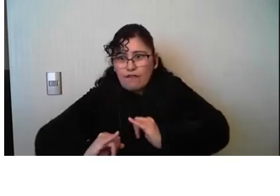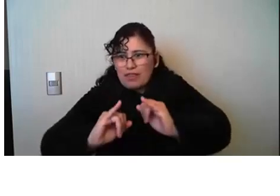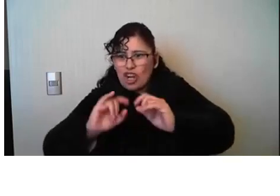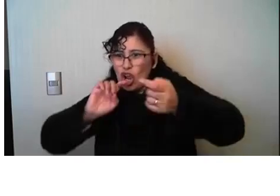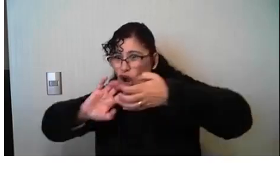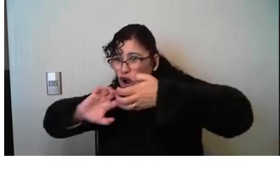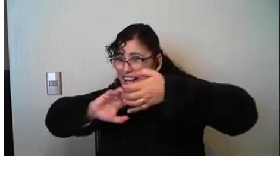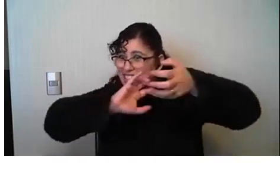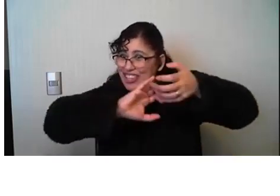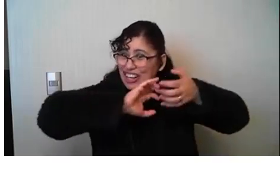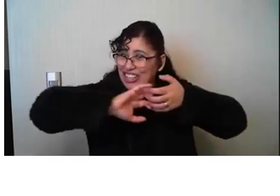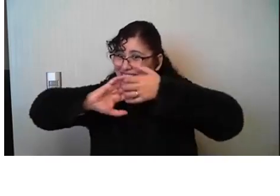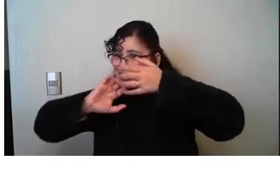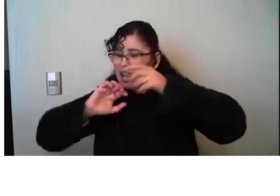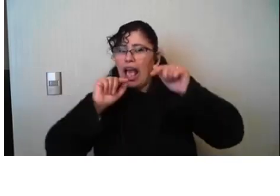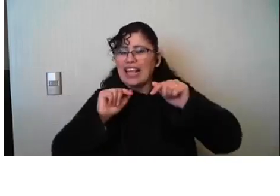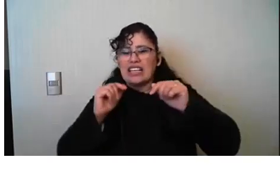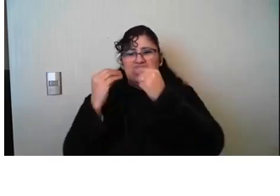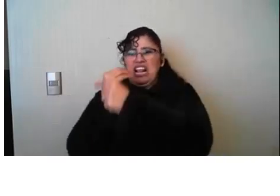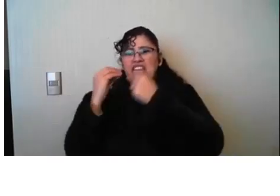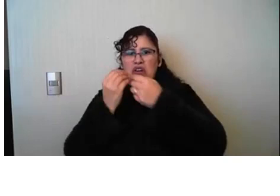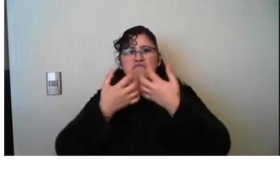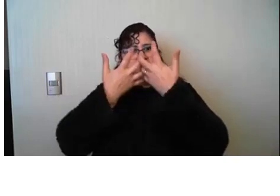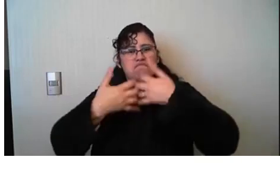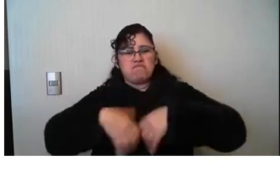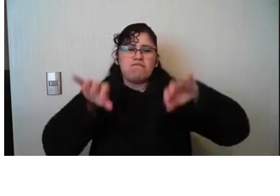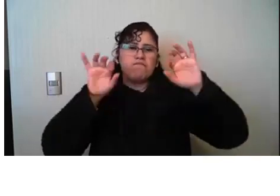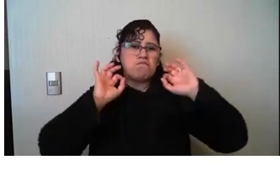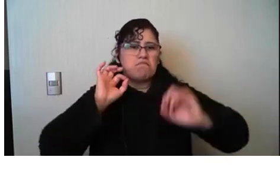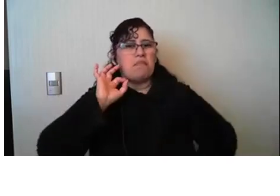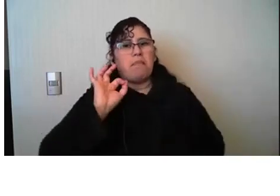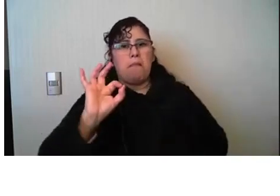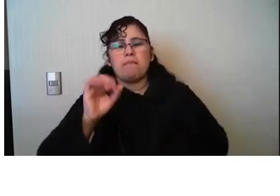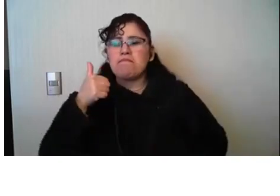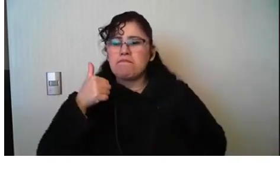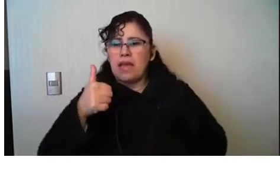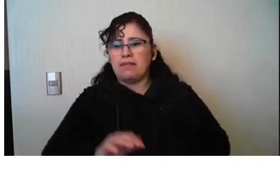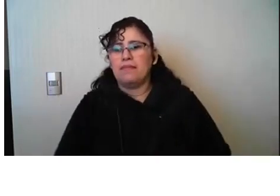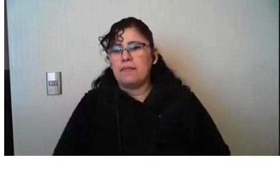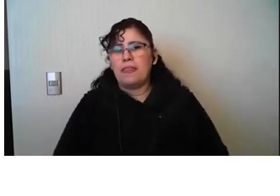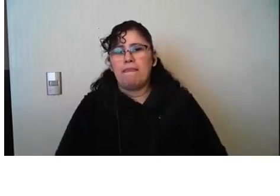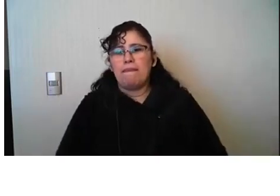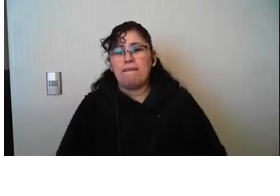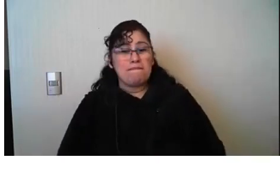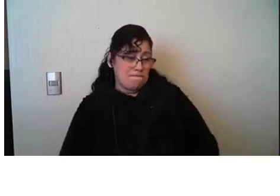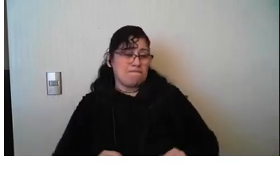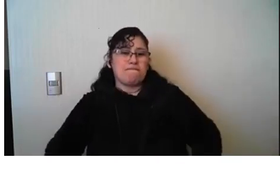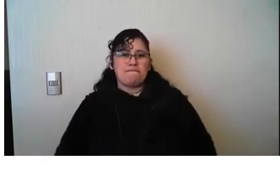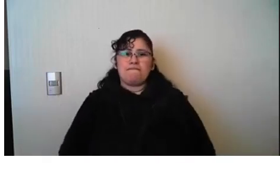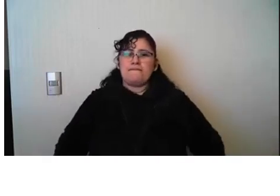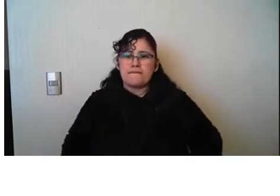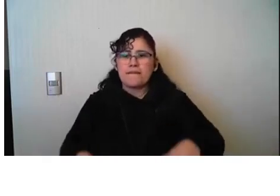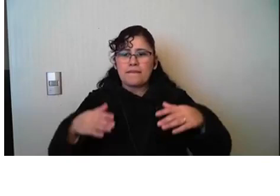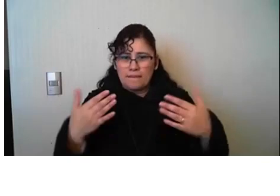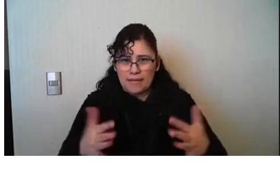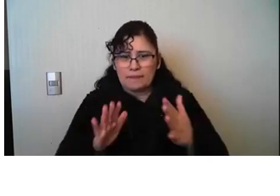hacer su tarea en forma perfecta. ¿Ya? Bien. Aquí